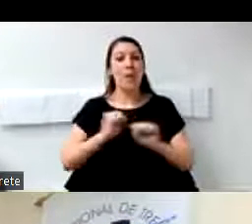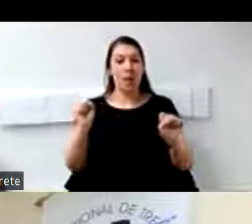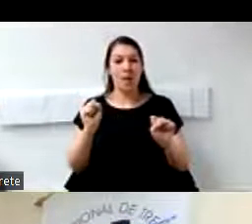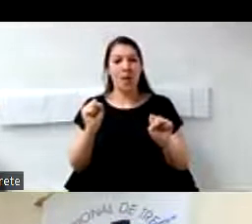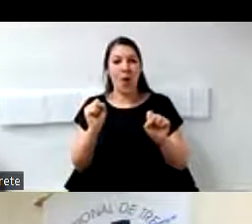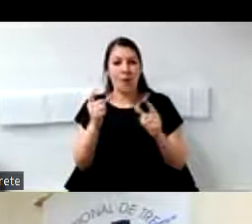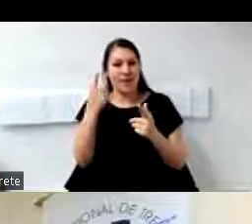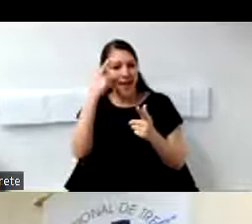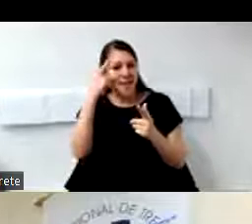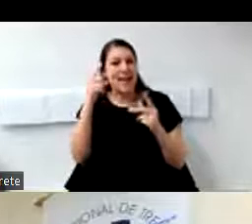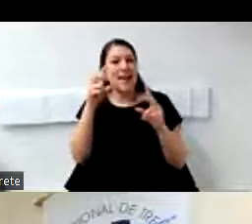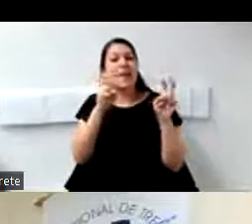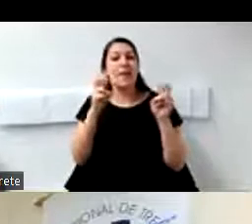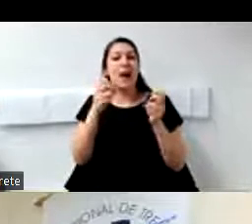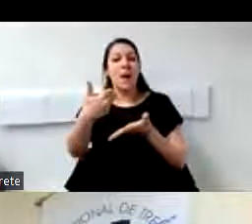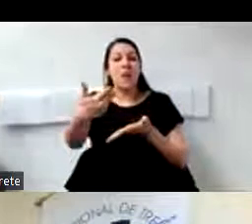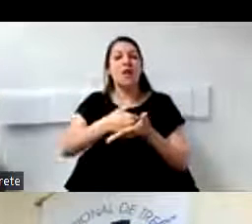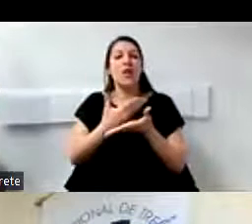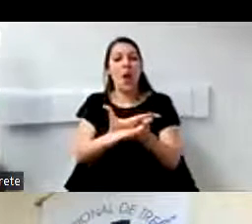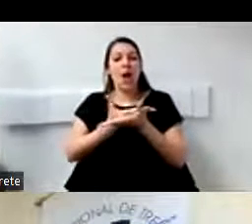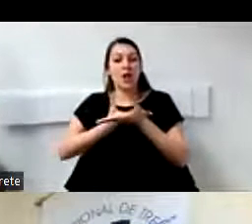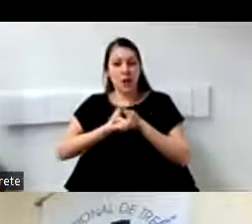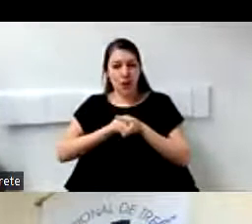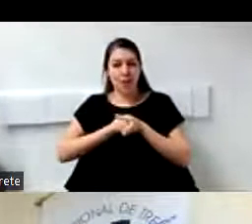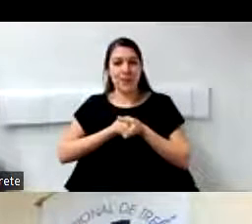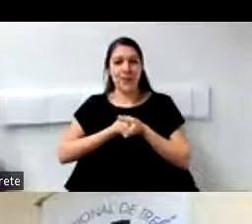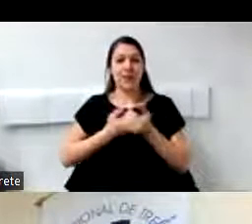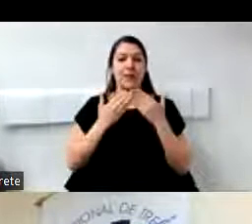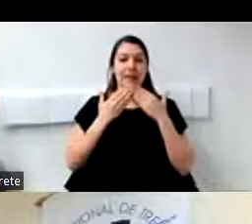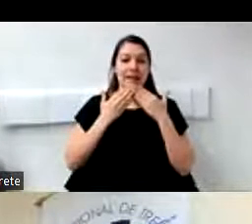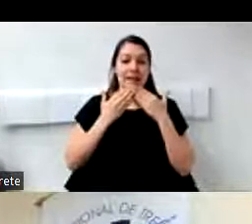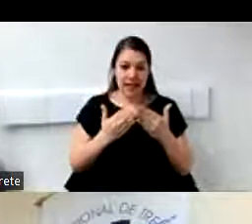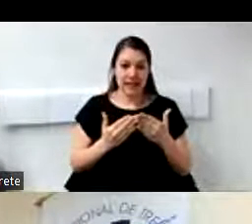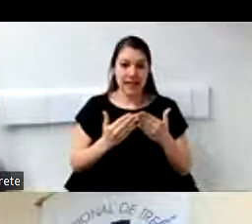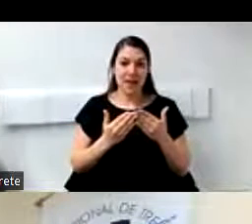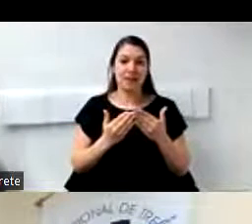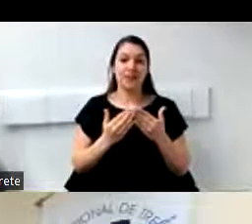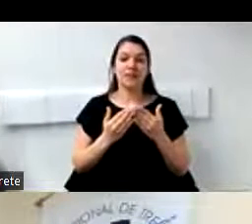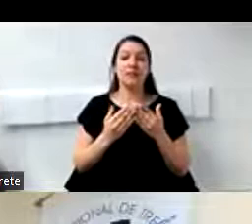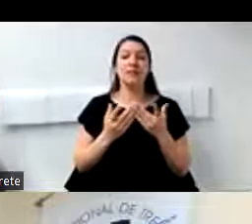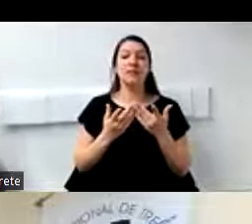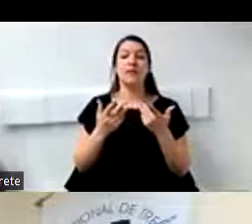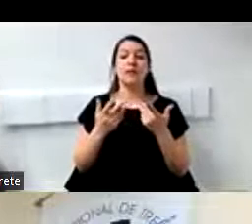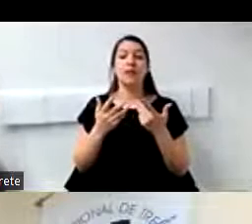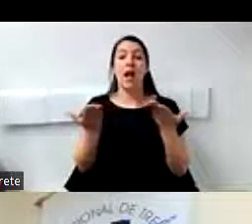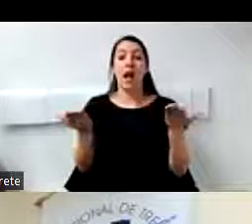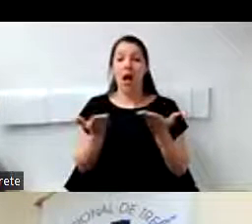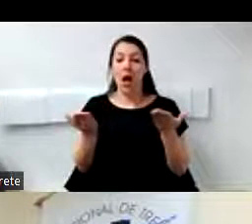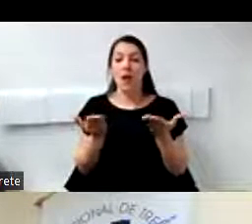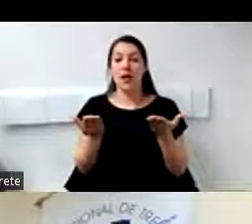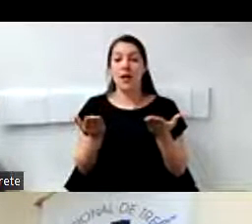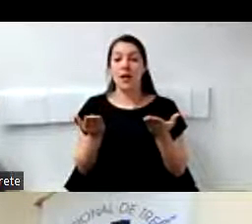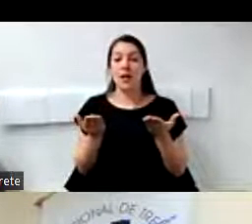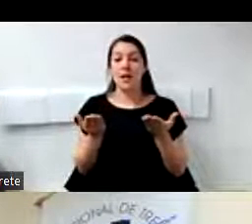ayuda. Muchas gracias por todo lo aportado y vamos a darle paso entonces